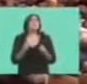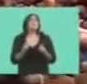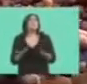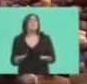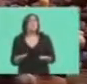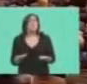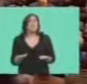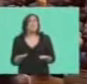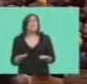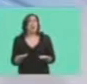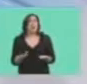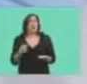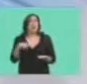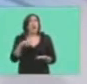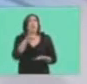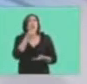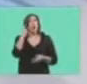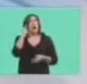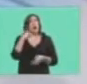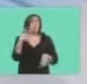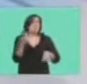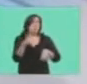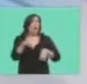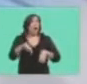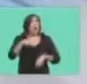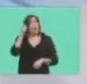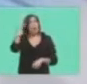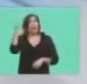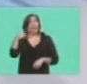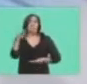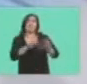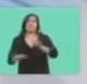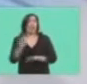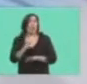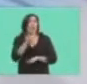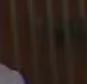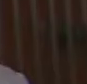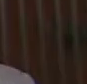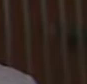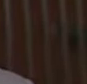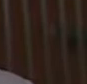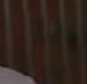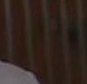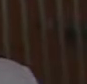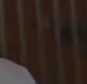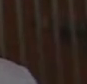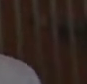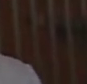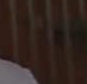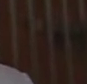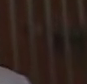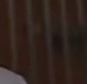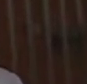diputado y uno de los temas que resaltaban los testimonios que nosotros estuvimos recaudando en esto los últimos minutos tenían que ver precisamente con lo que